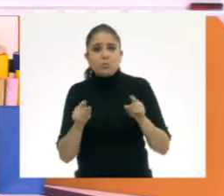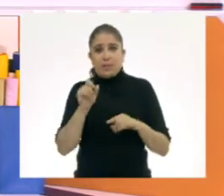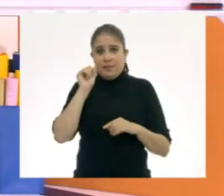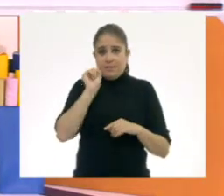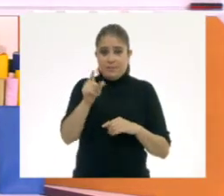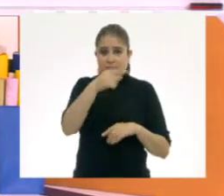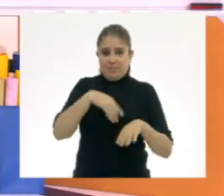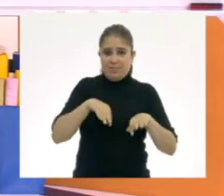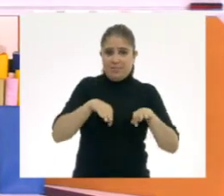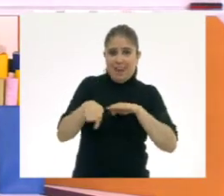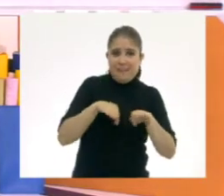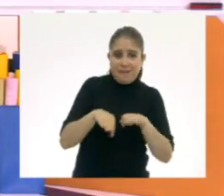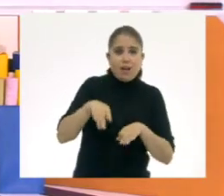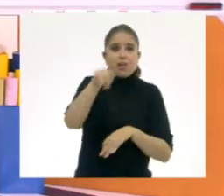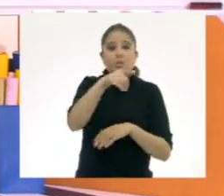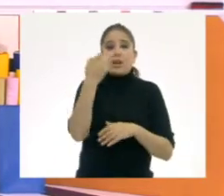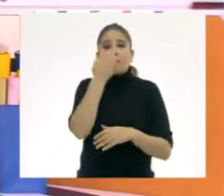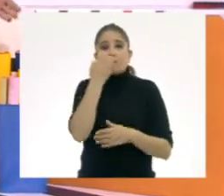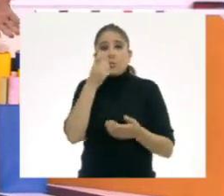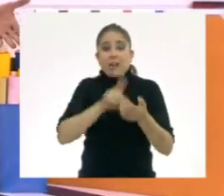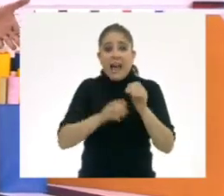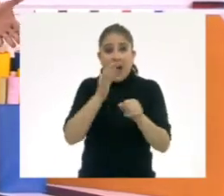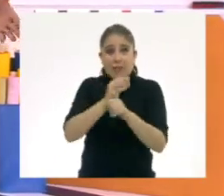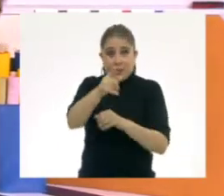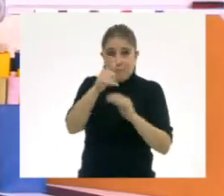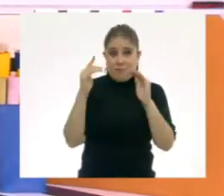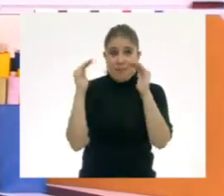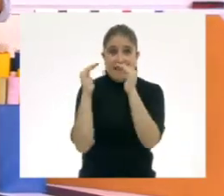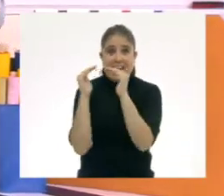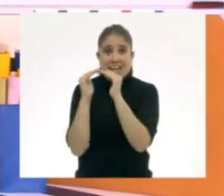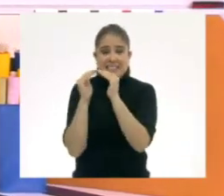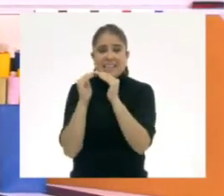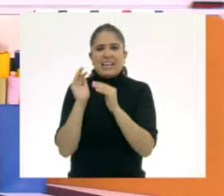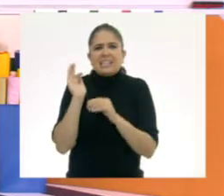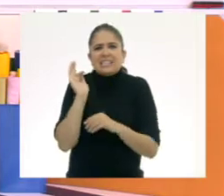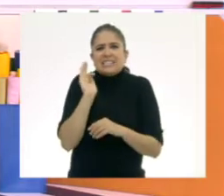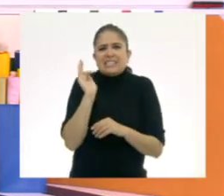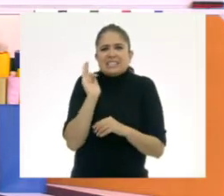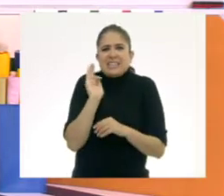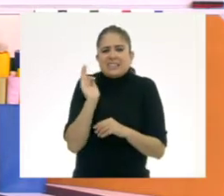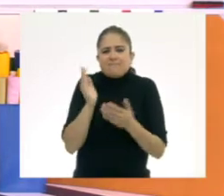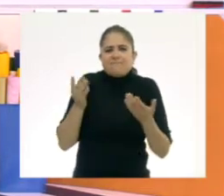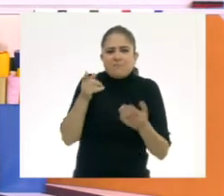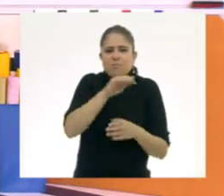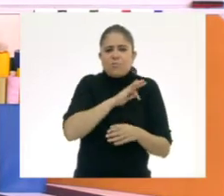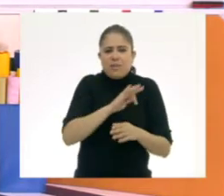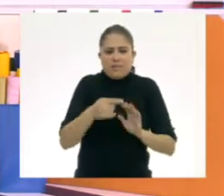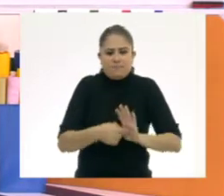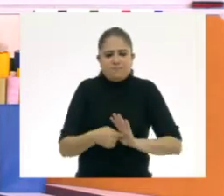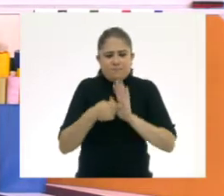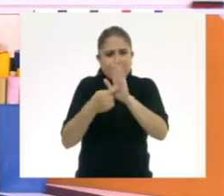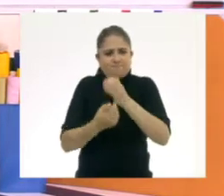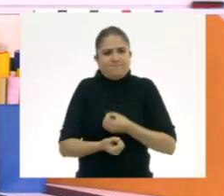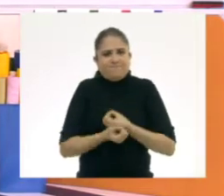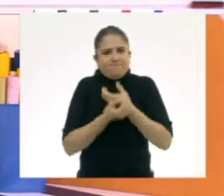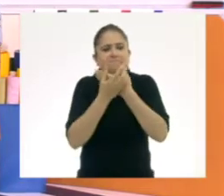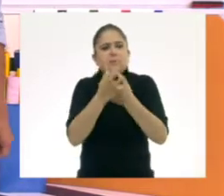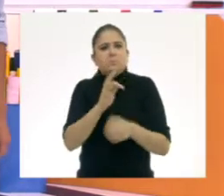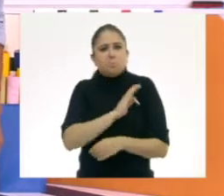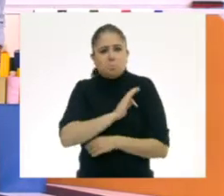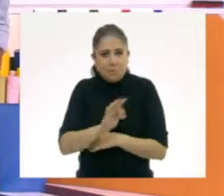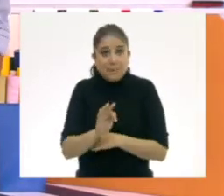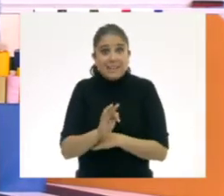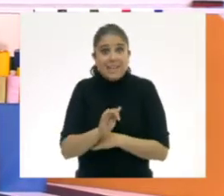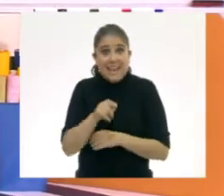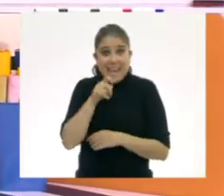estamos trabajando, tú cuando estás en escuela, ahorita que estás en tu casa, a lo mejor también de una manera te puedes expresar. Y bueno,